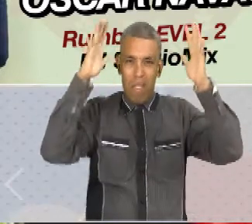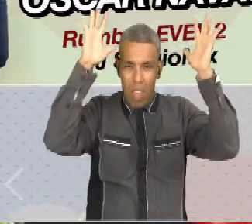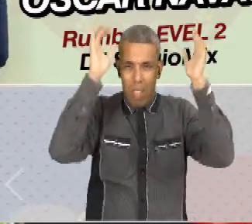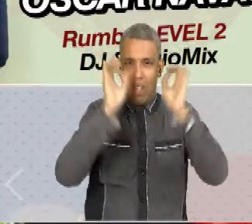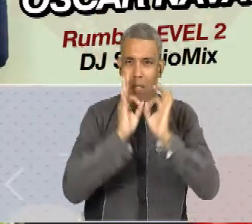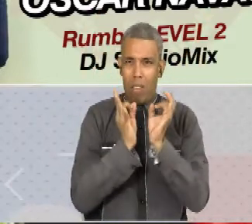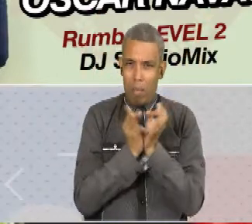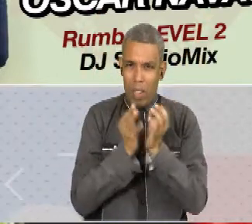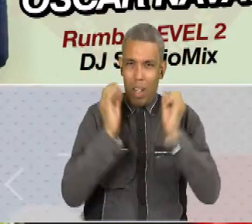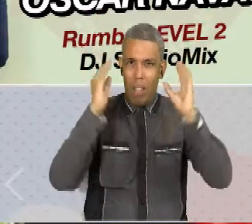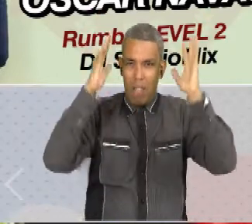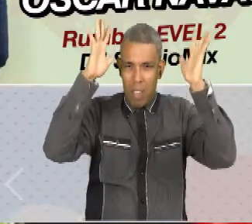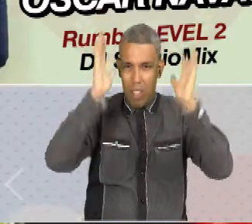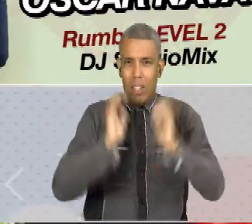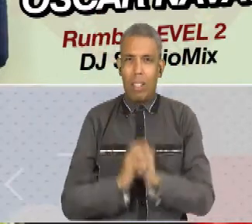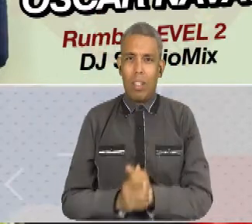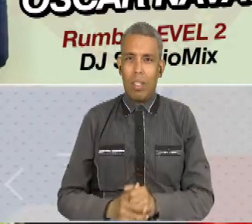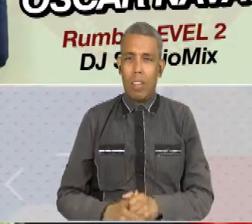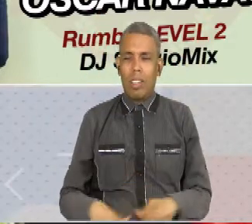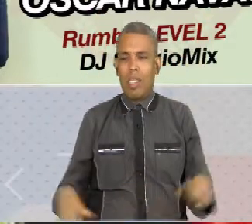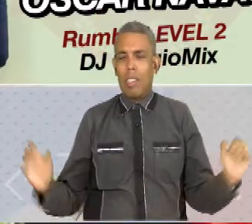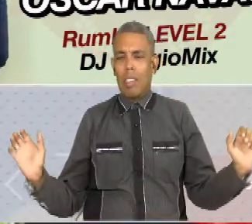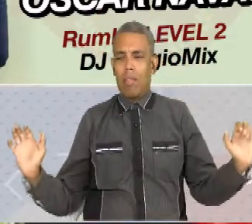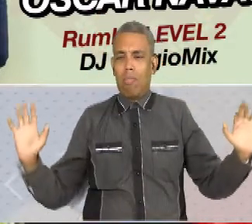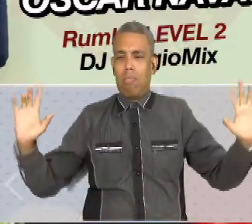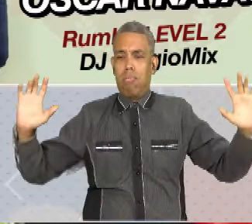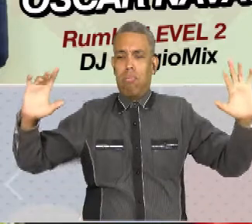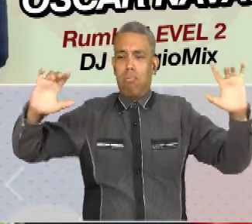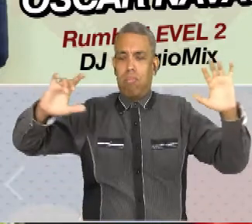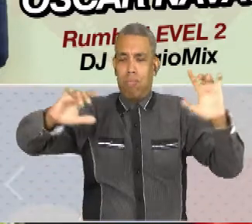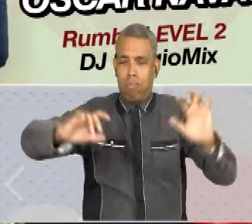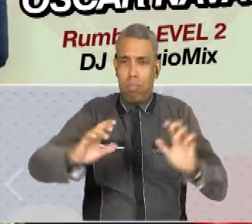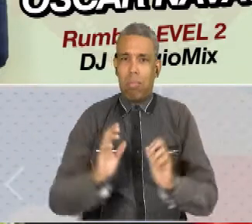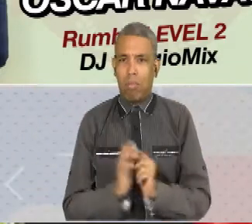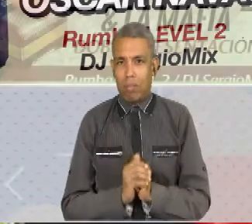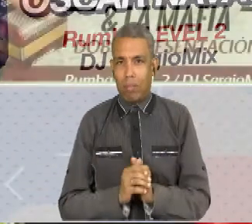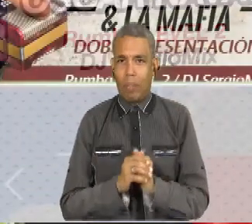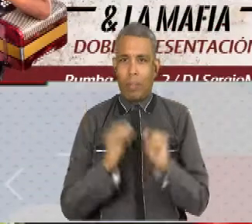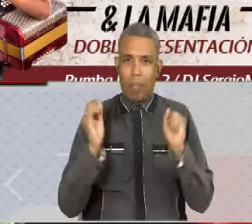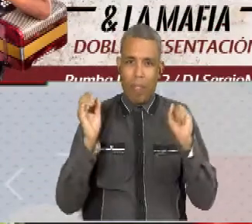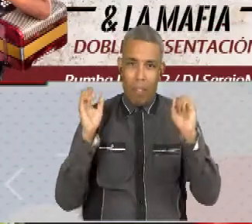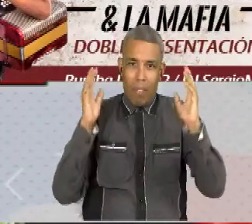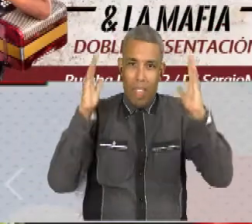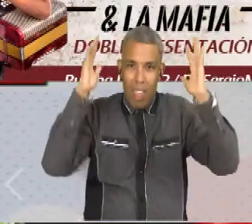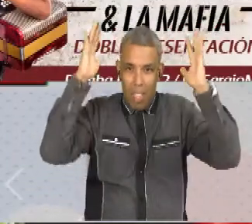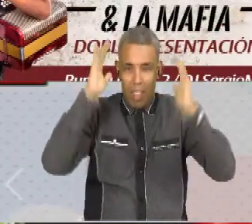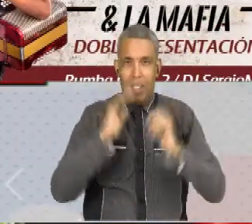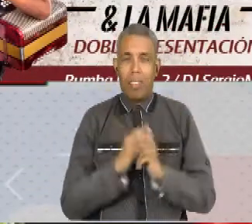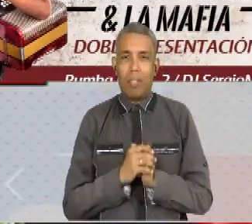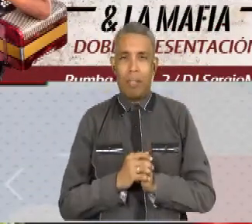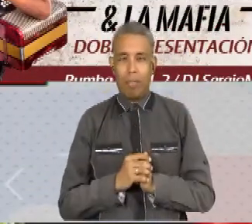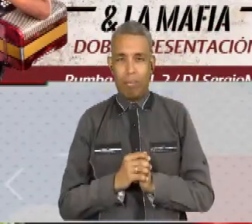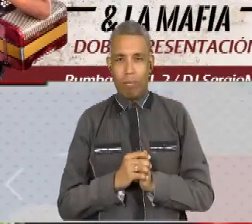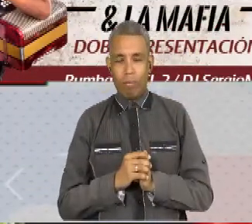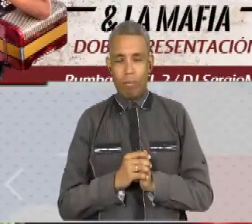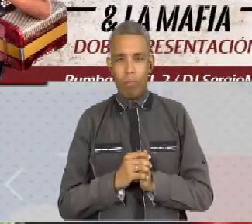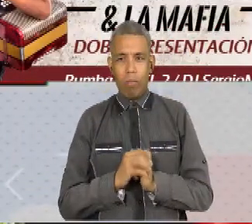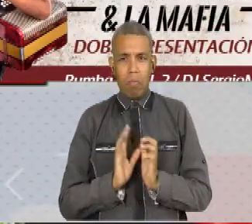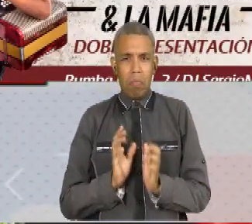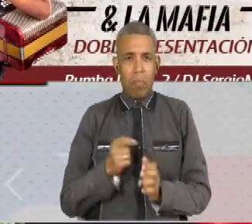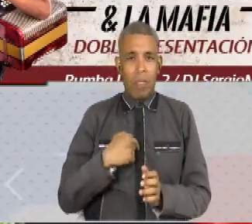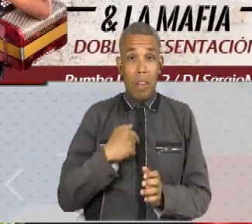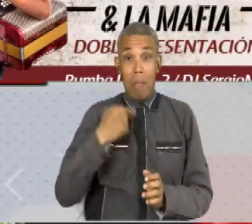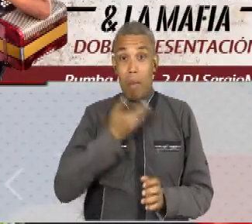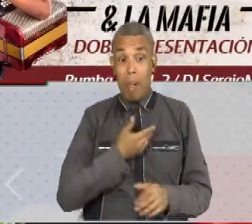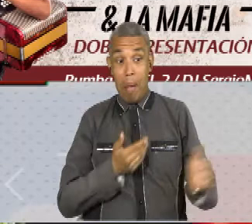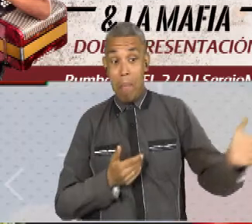Yo creo que eso era en aquella época, todo el niño que se pudiera cantar lo ponían a cantar en las fiestas. Y nada, ella fue la que me